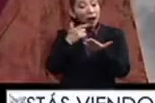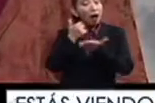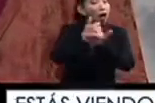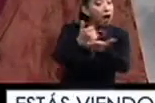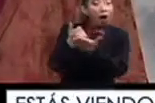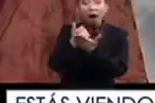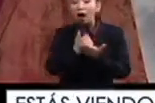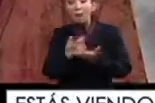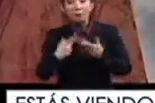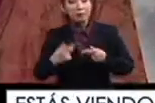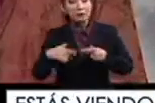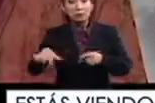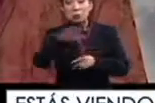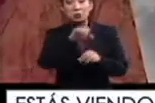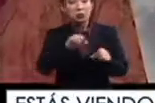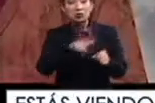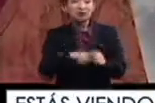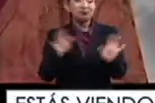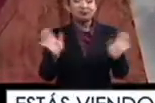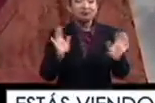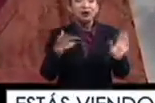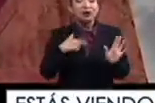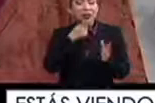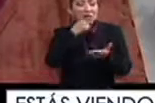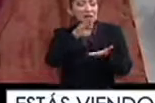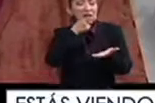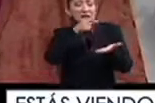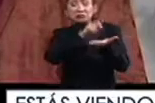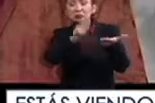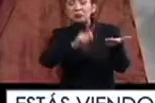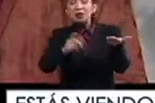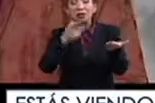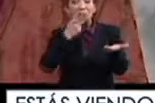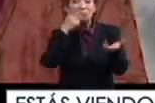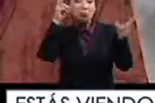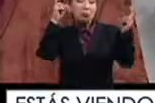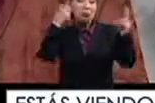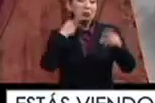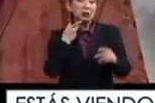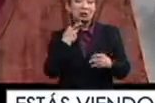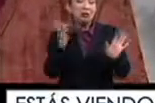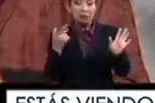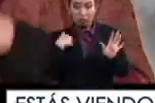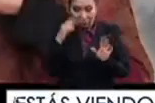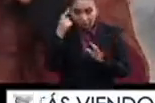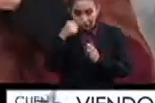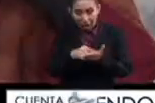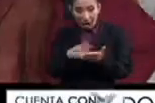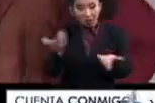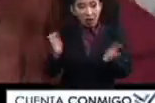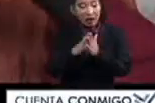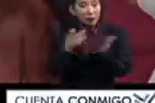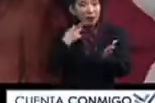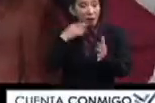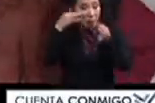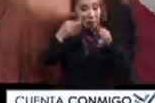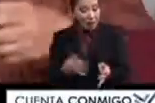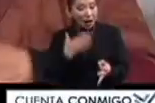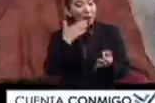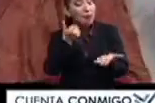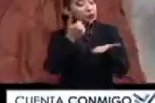comprometida. Pienso que puedes decir muchas cosas y que siempre es política, pero no creo en la literatura políticamente correcta